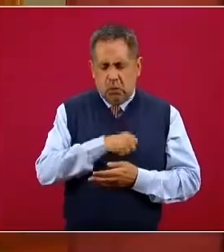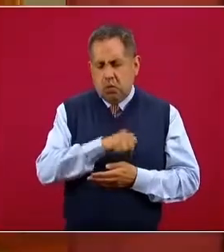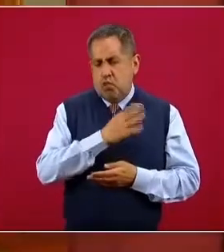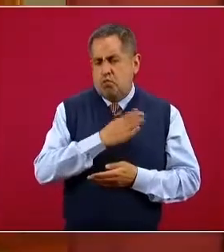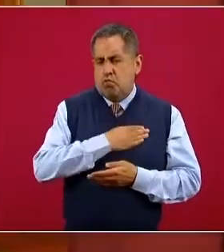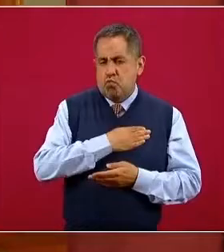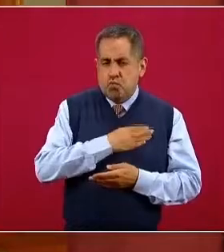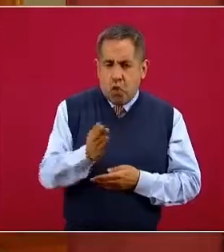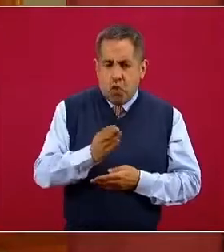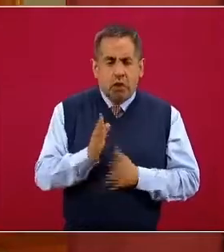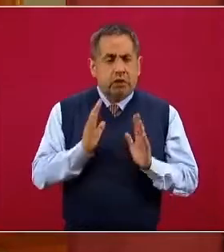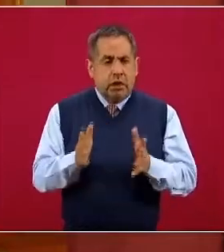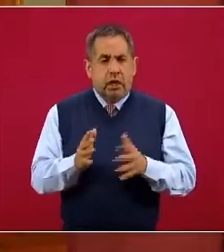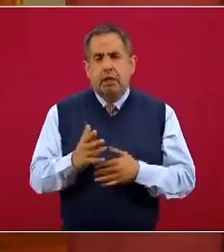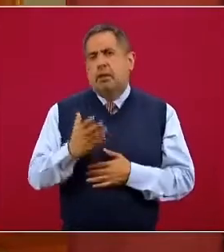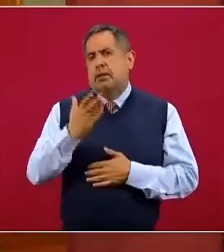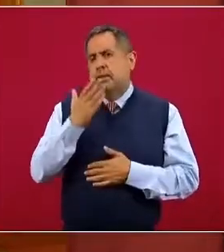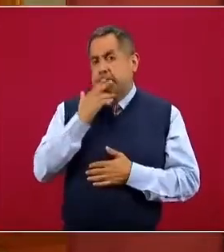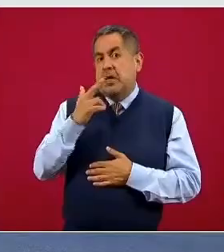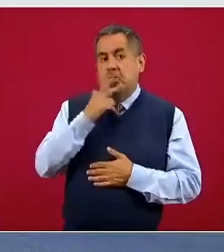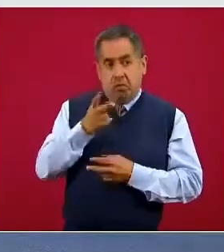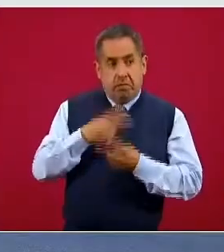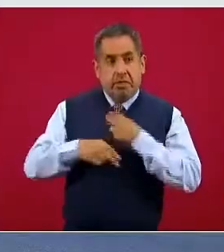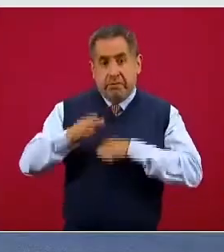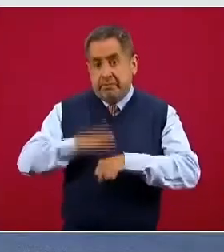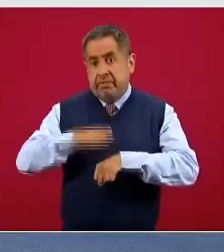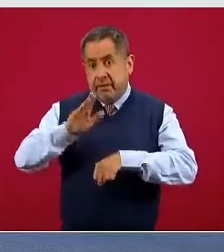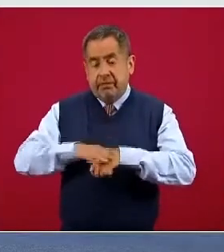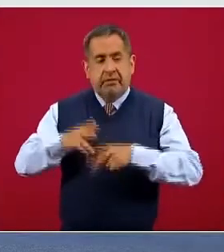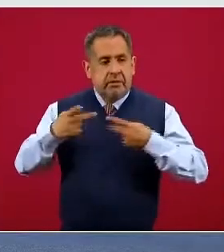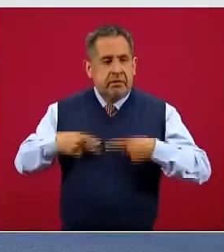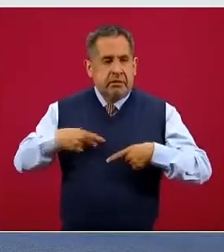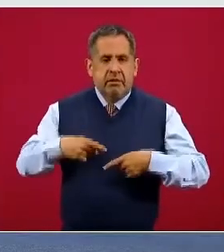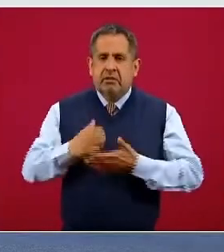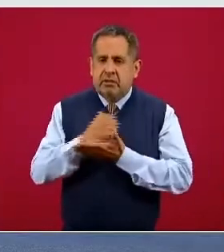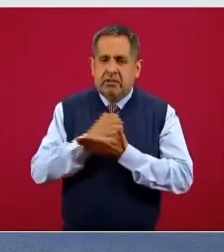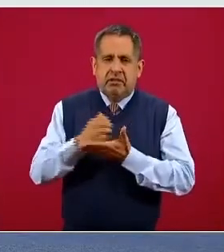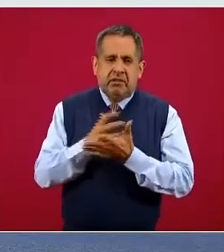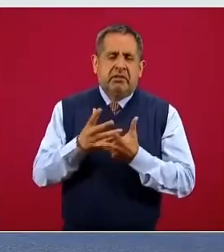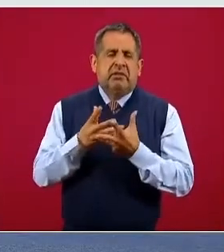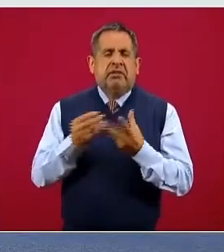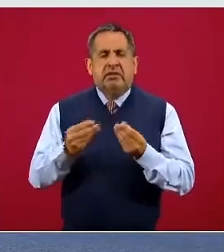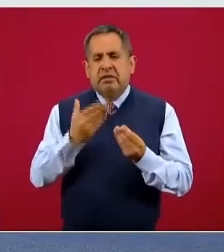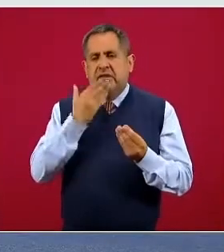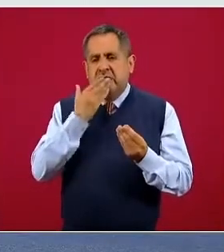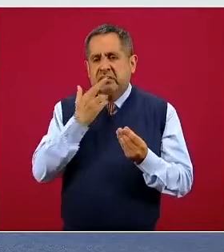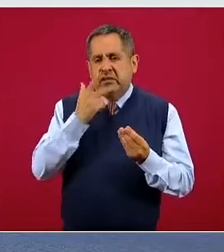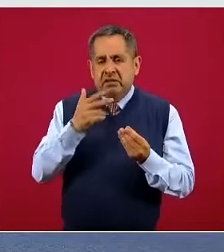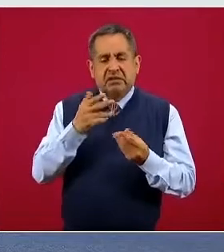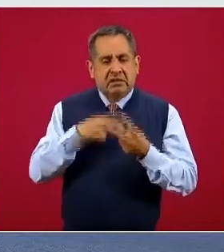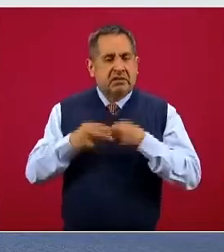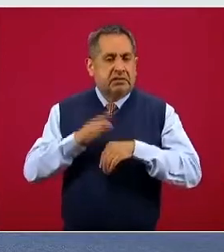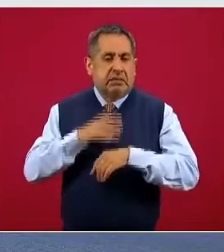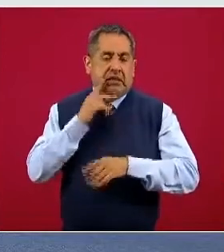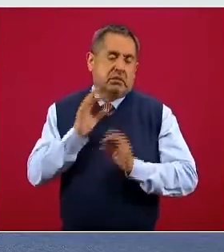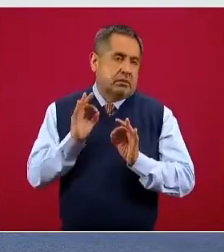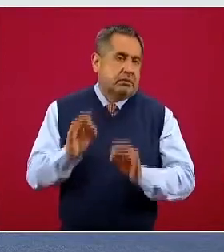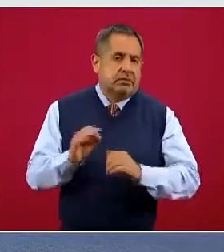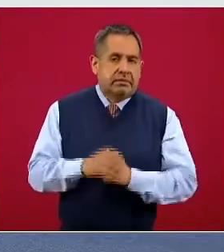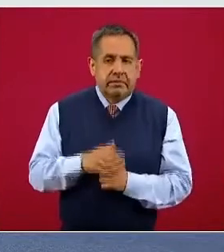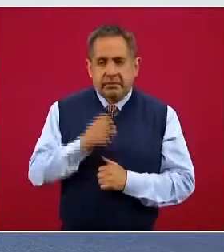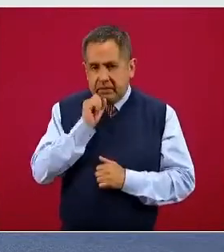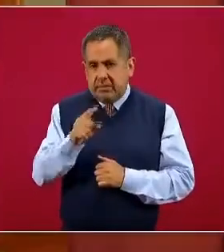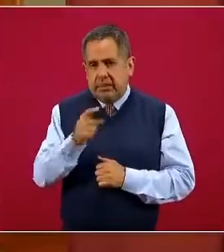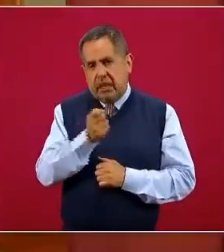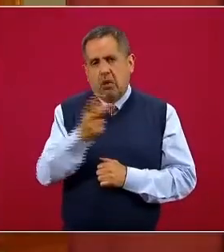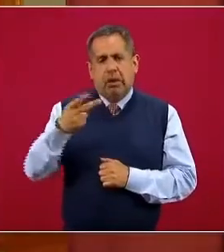han seguido también esta tendencia, es decir, sí tenemos en su momento el incremento de los casos, pero también estas